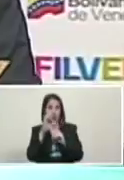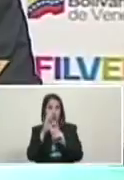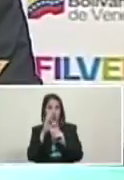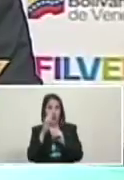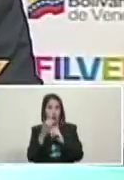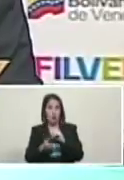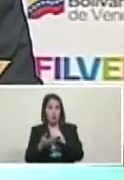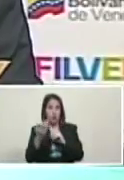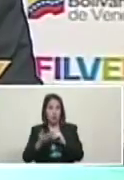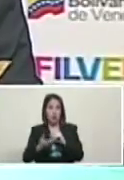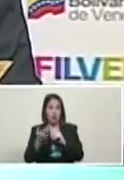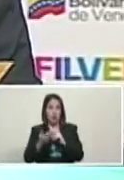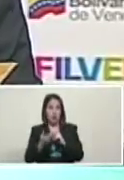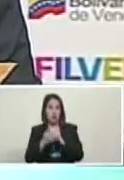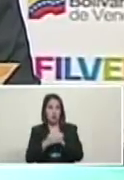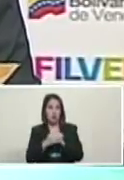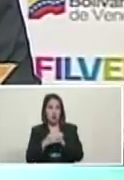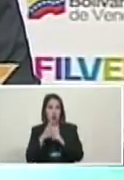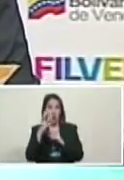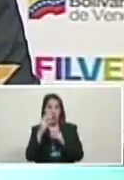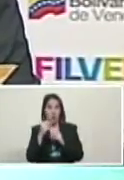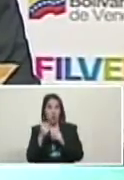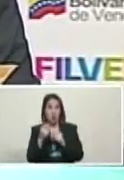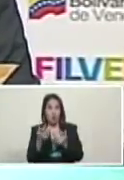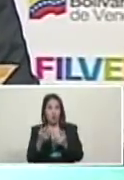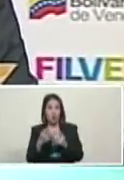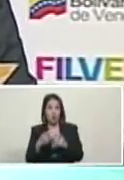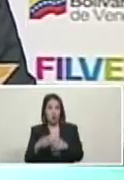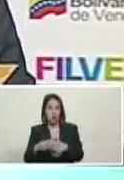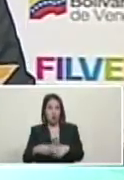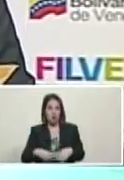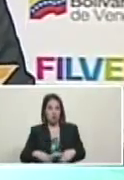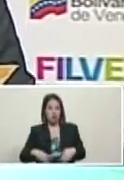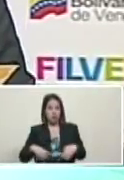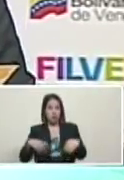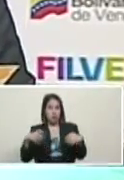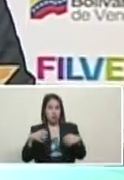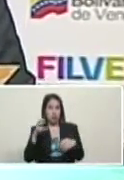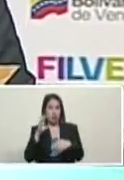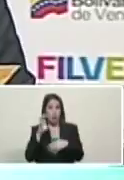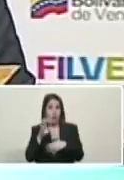¿Cuántos tesoros tenemos en un país tan hermoso como el nuestro?